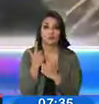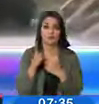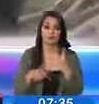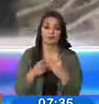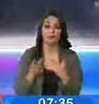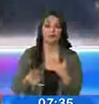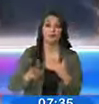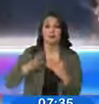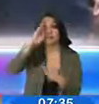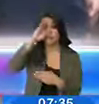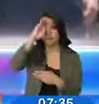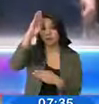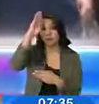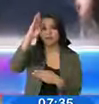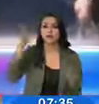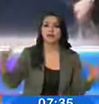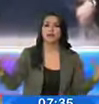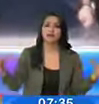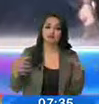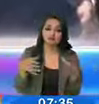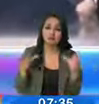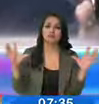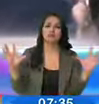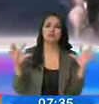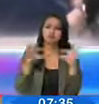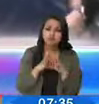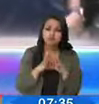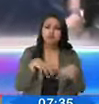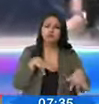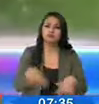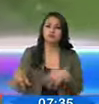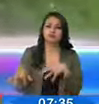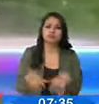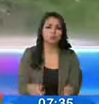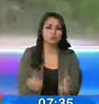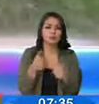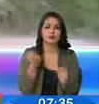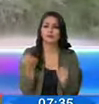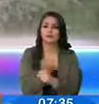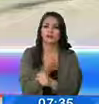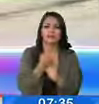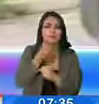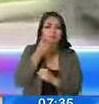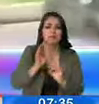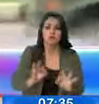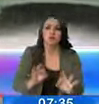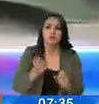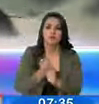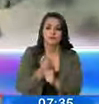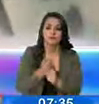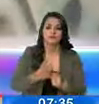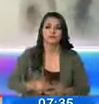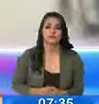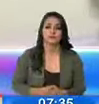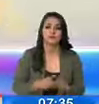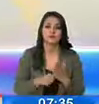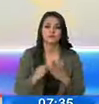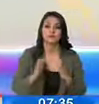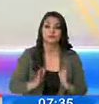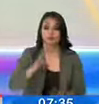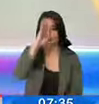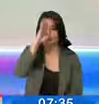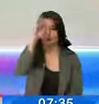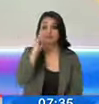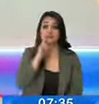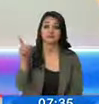Policía Nacional están dando lo mejor de sus elementos policiales. El ministro del Interior señaló que junto al hermano